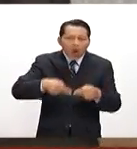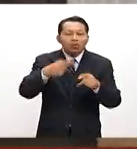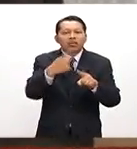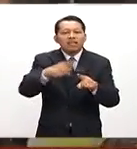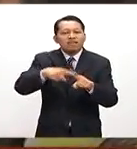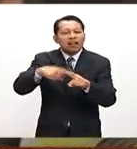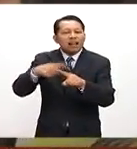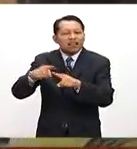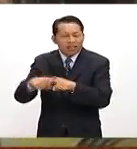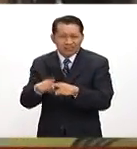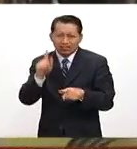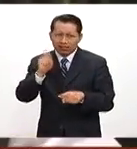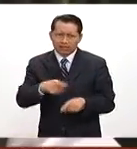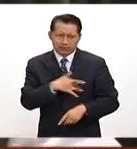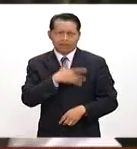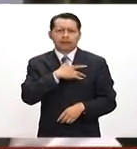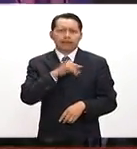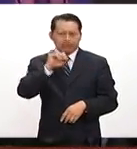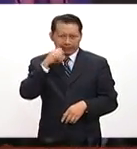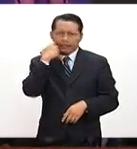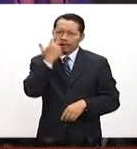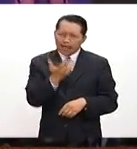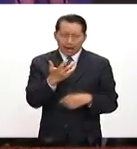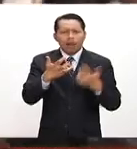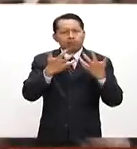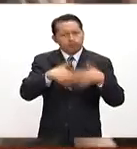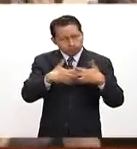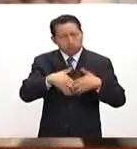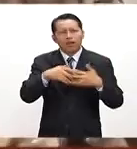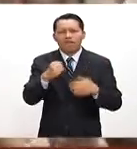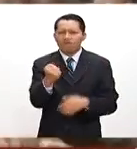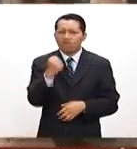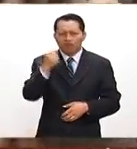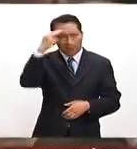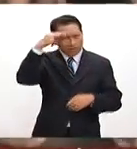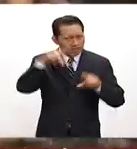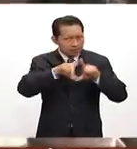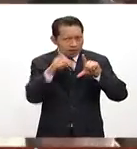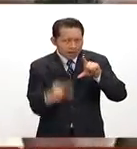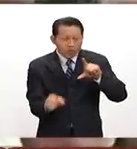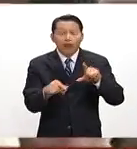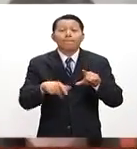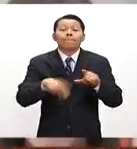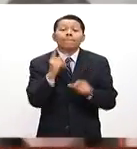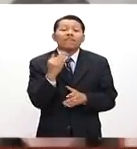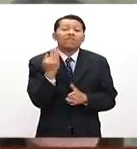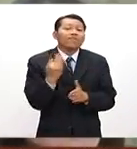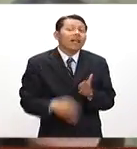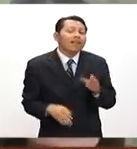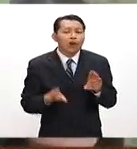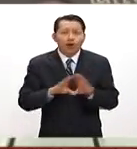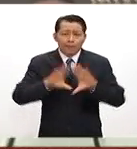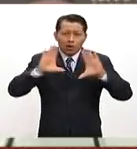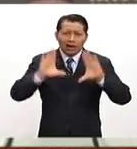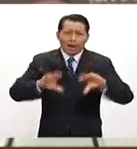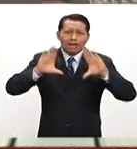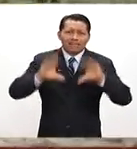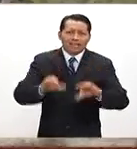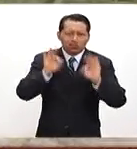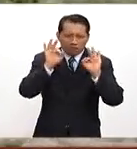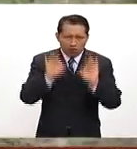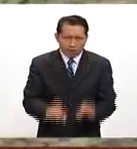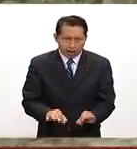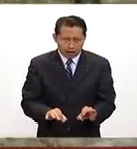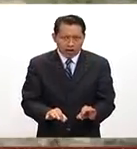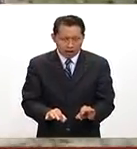Entonces, en realidad hay un espíritu emprendedor muy fuerte entre los mexicanos. Lo que ha faltado es una capacitación formal.